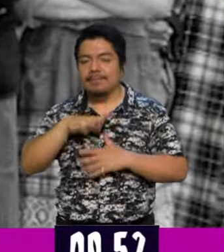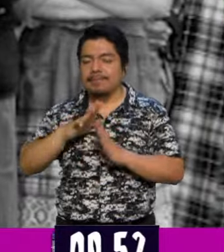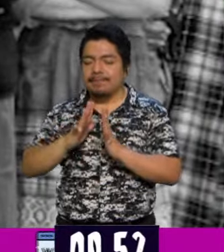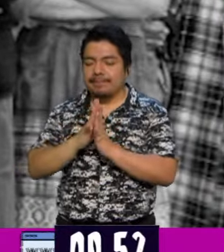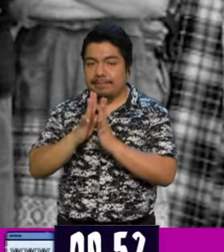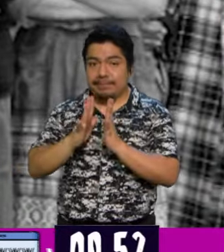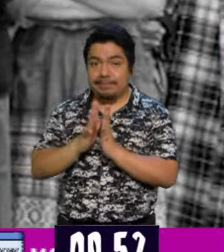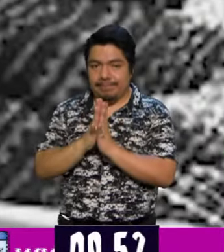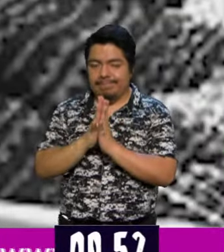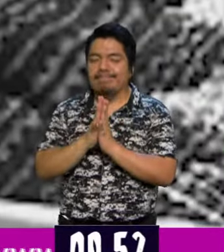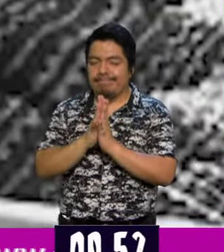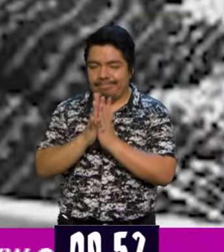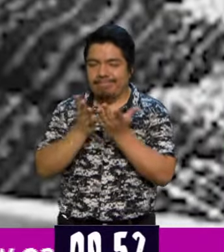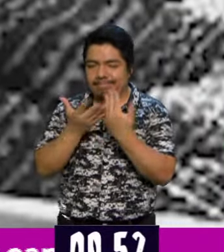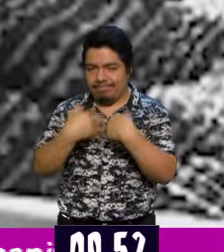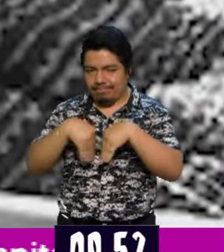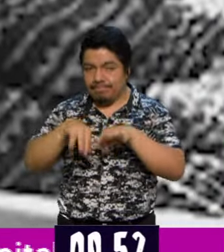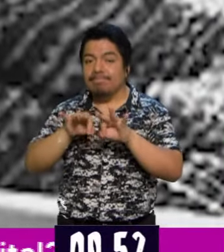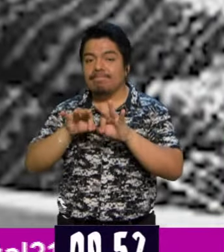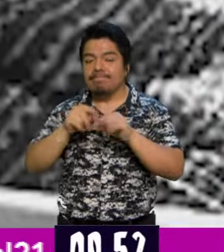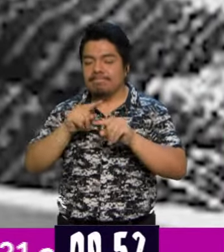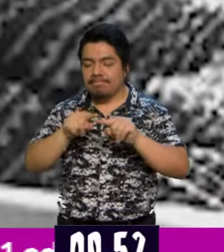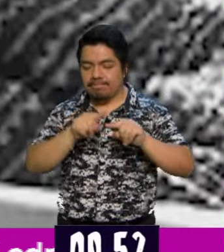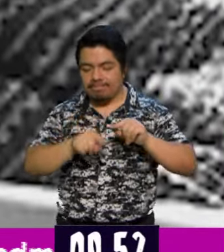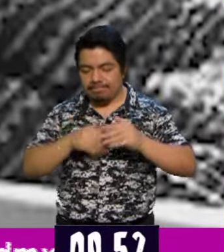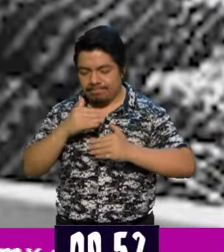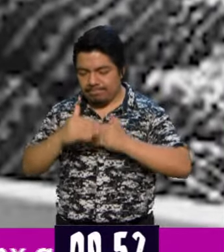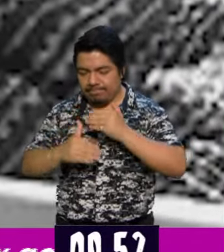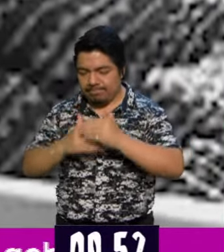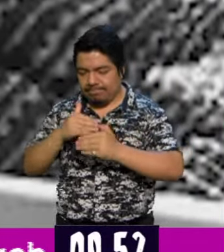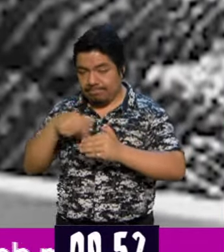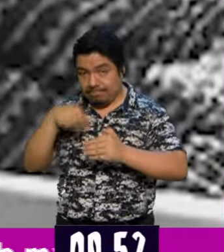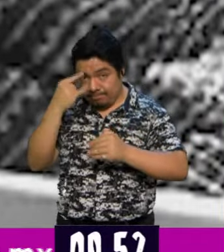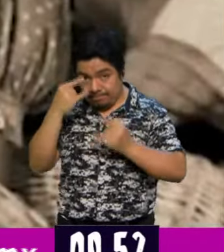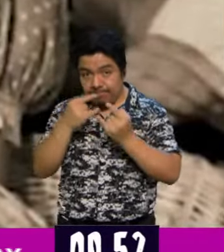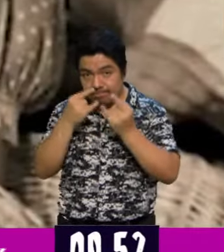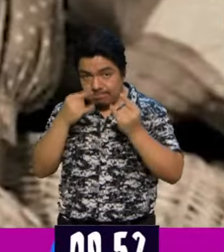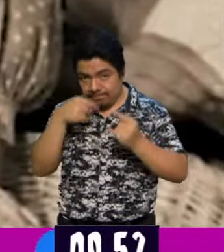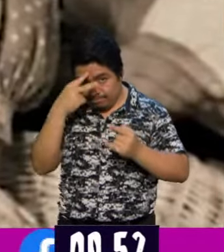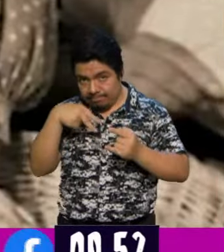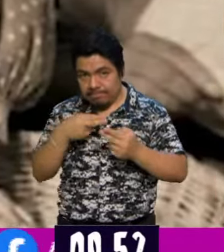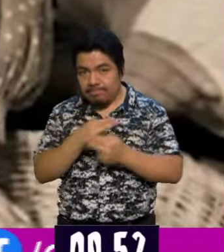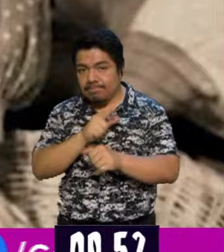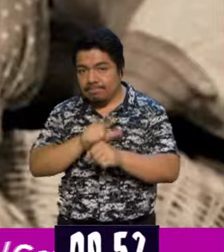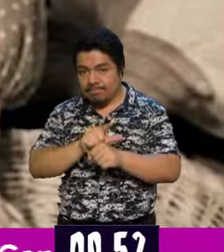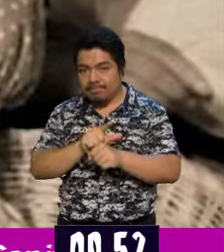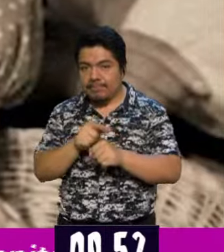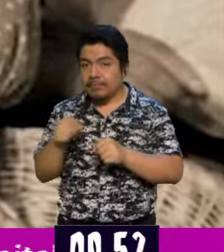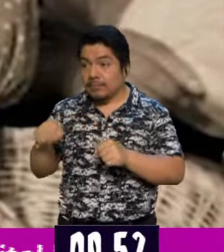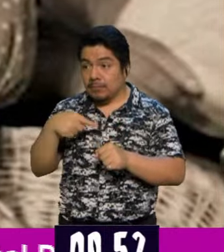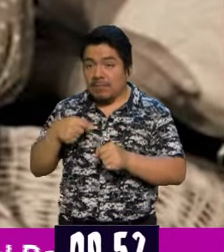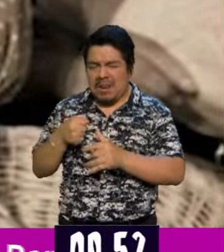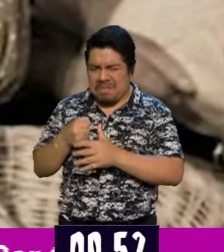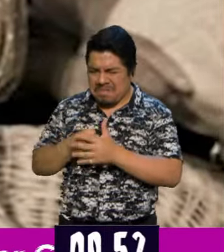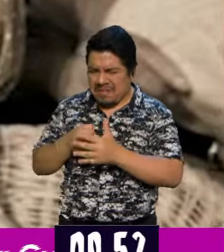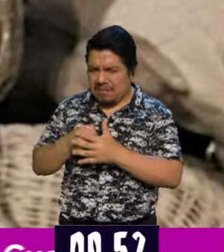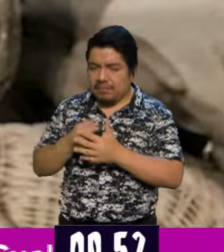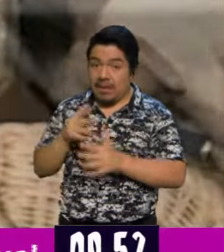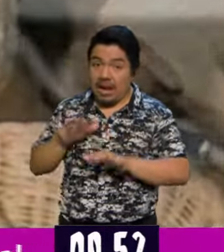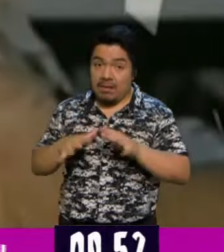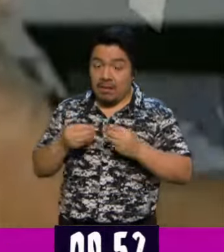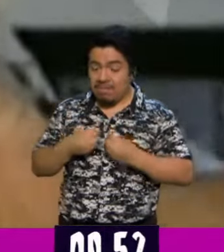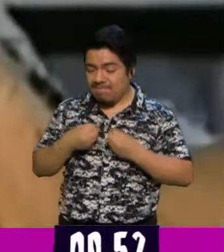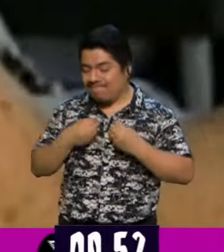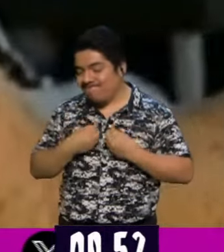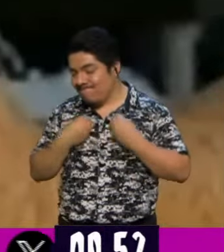participación fundamental en todos los procesos históricos nacionales. Muchas pusieron sus vidas, pero el